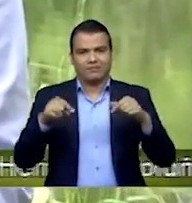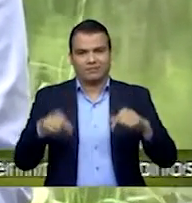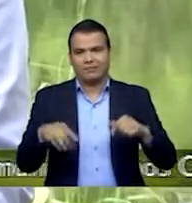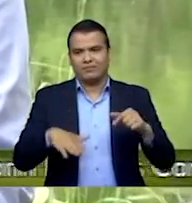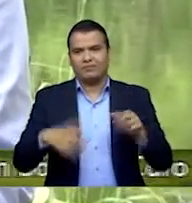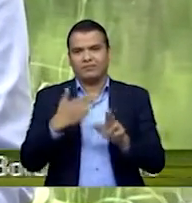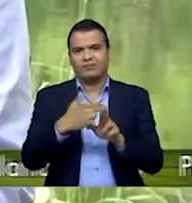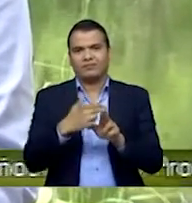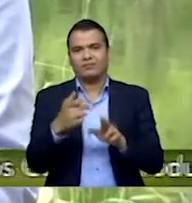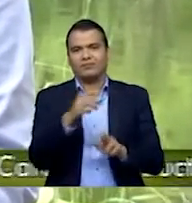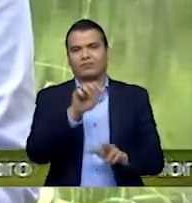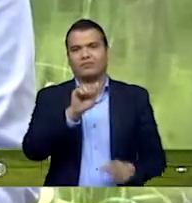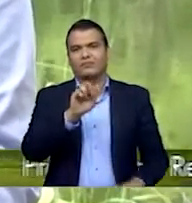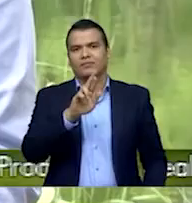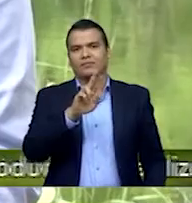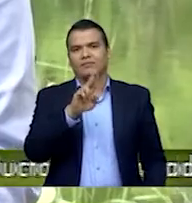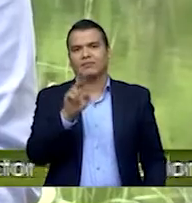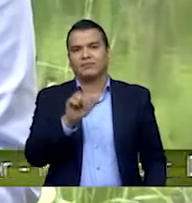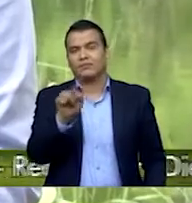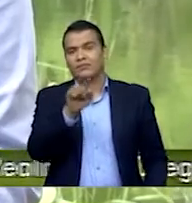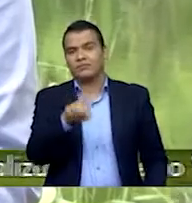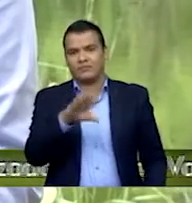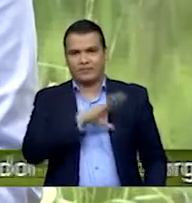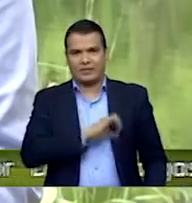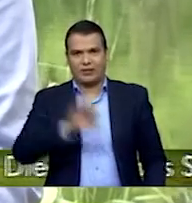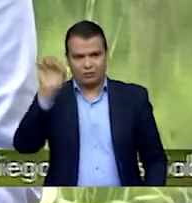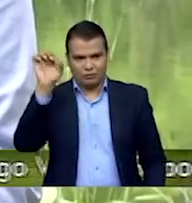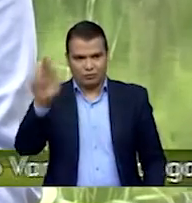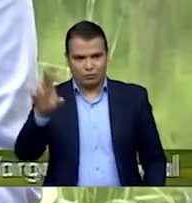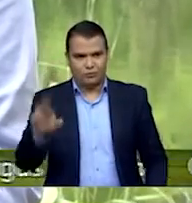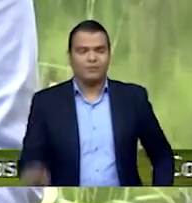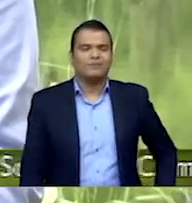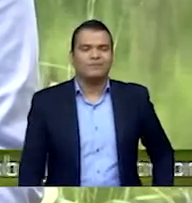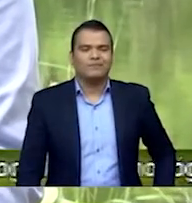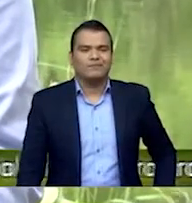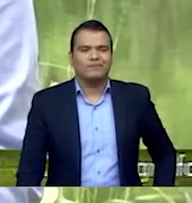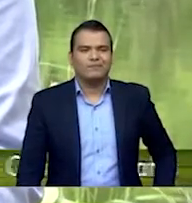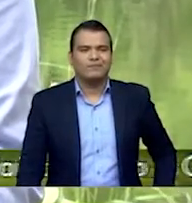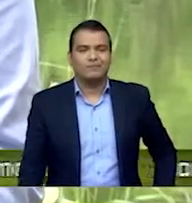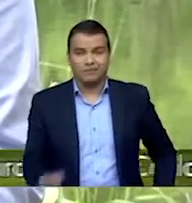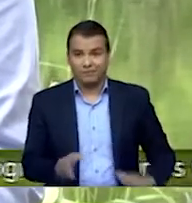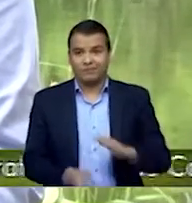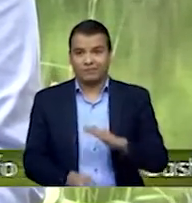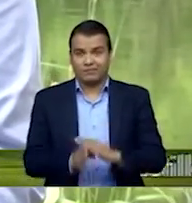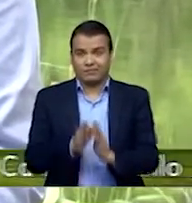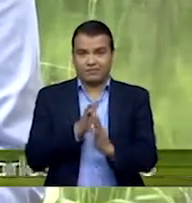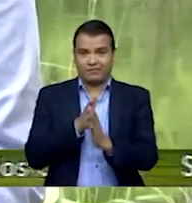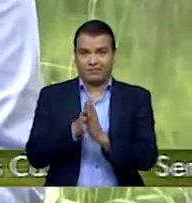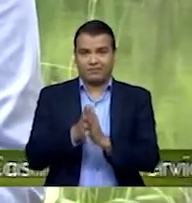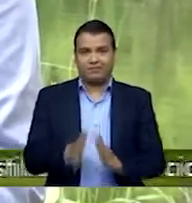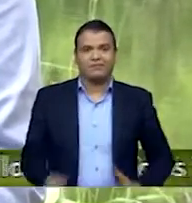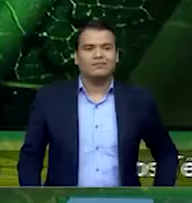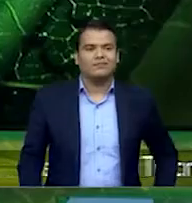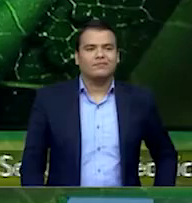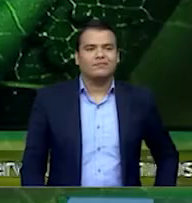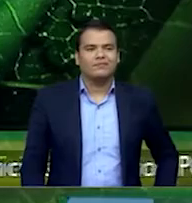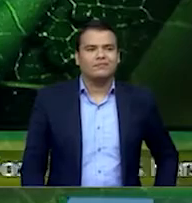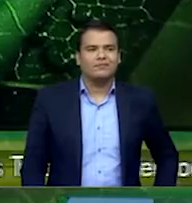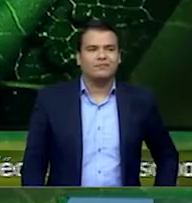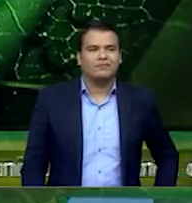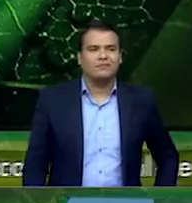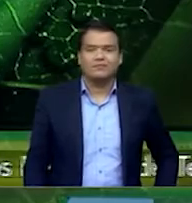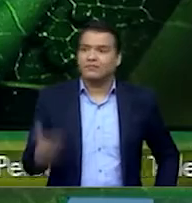el ecoparque y lago de las garzas al sur del municipio de santiago de cali continúe usted con más en estudio